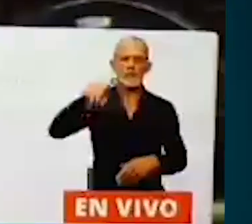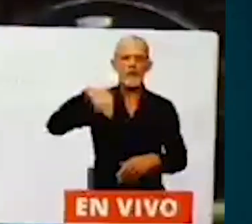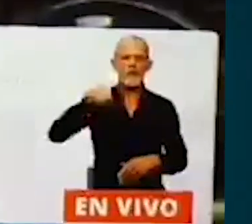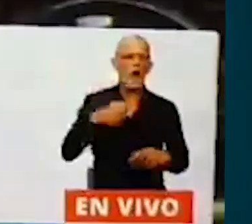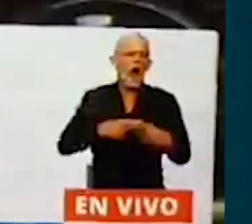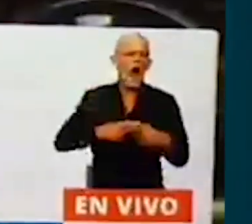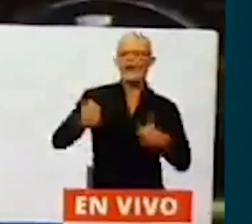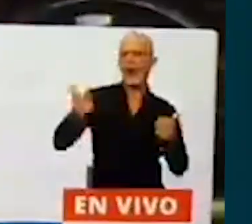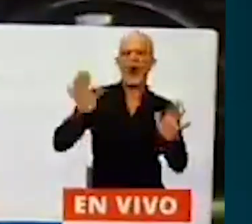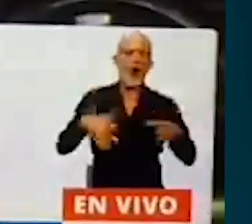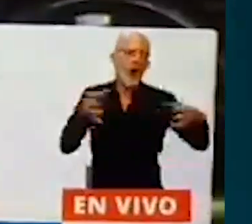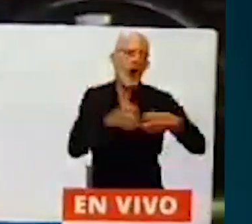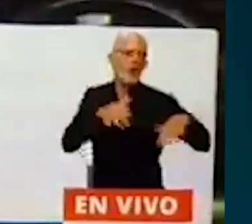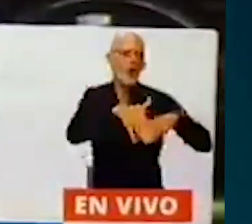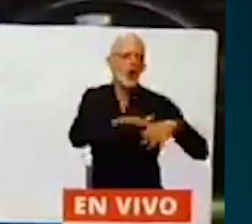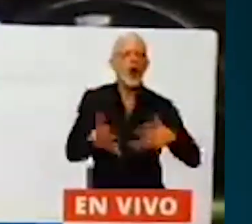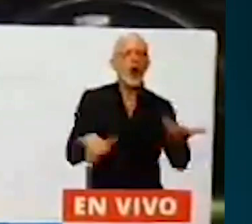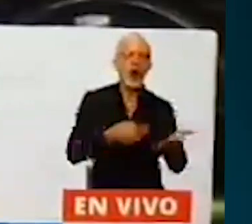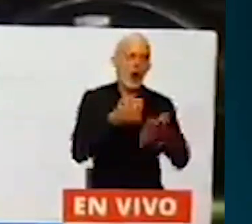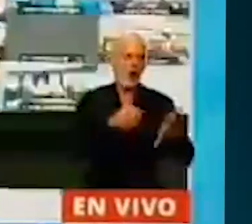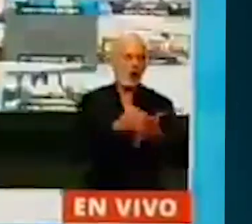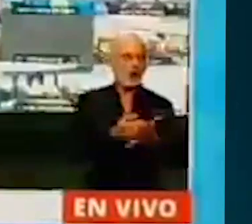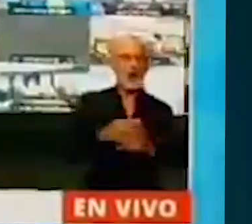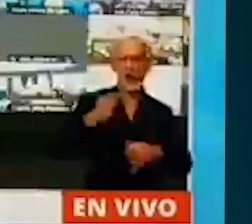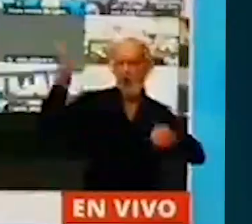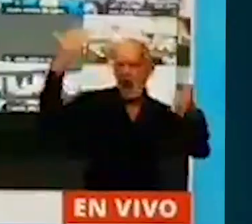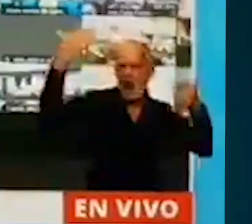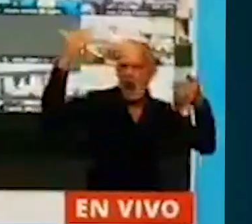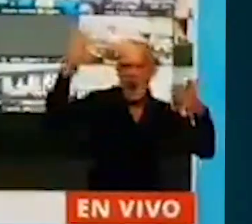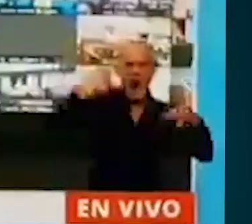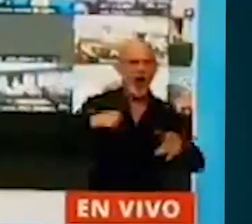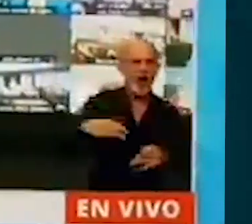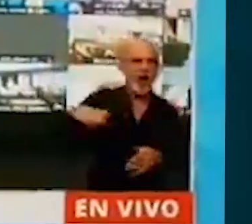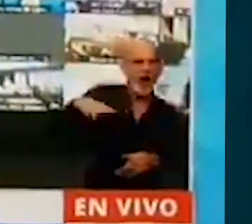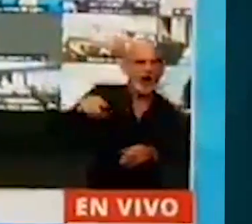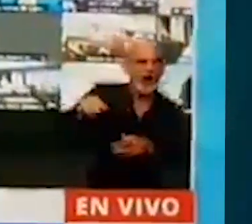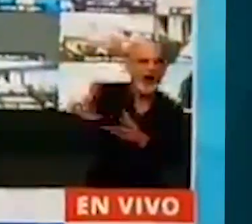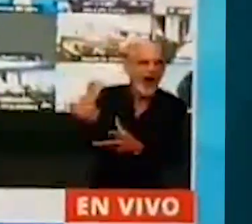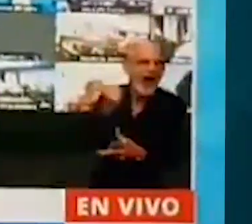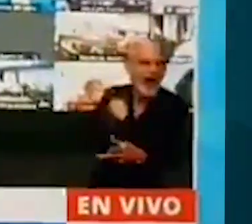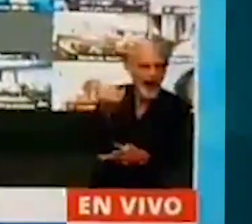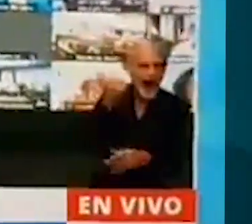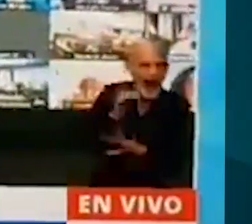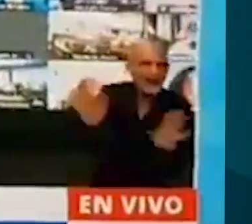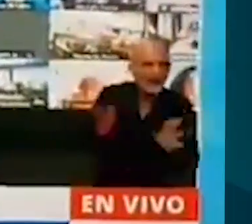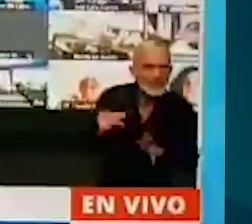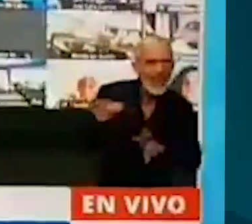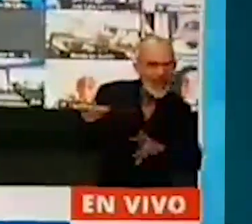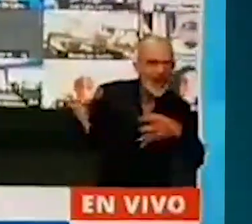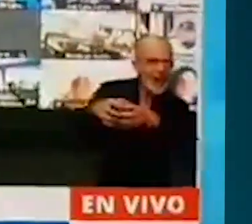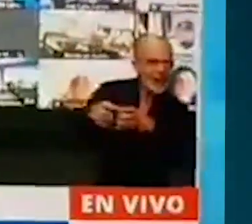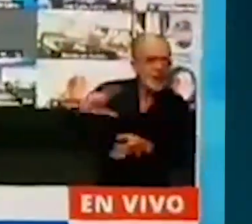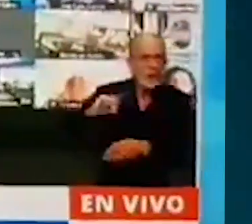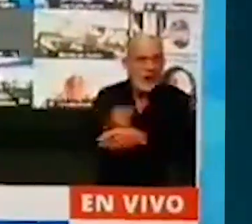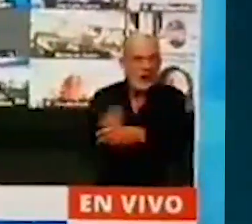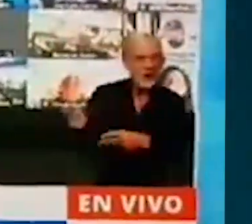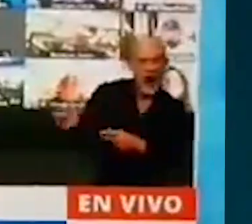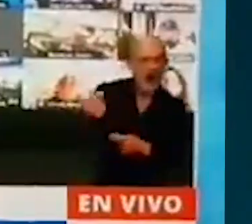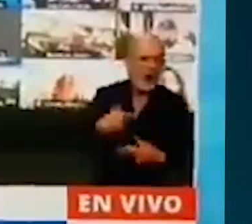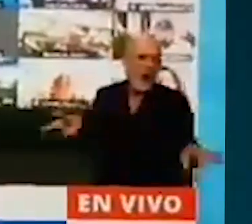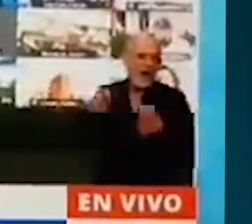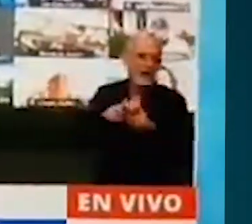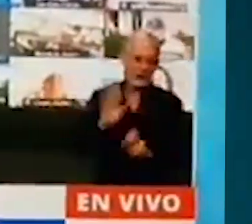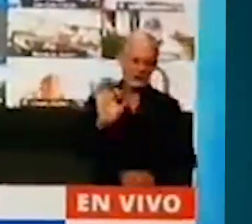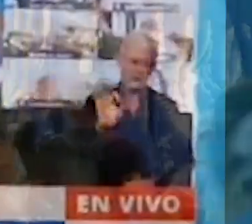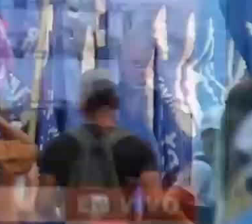van a festejar con la militancia con un discurso encendido. Le metimos la mano en el bolso a los grupos concentrados.